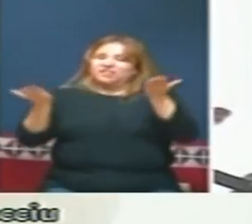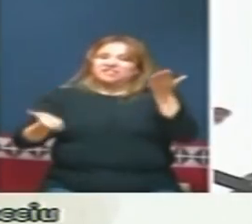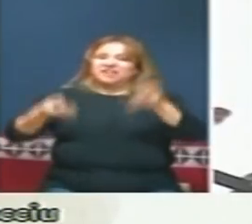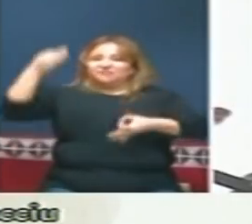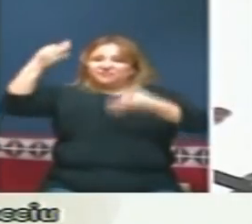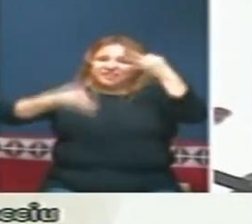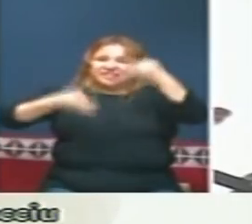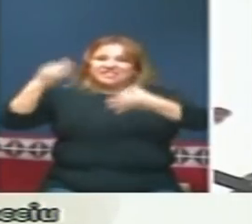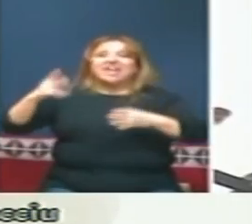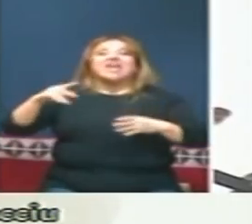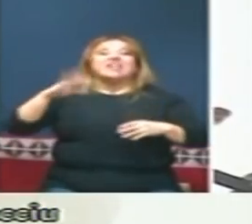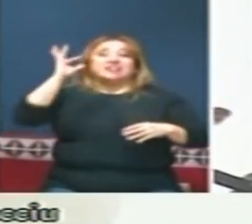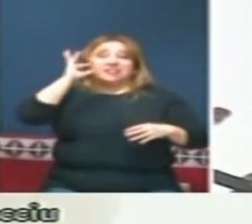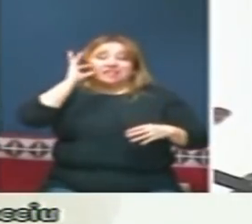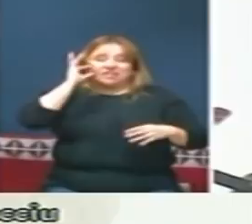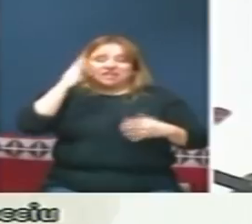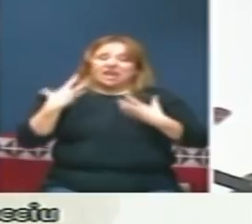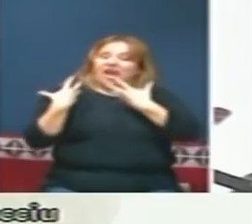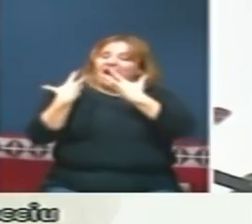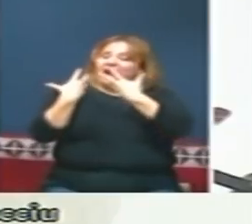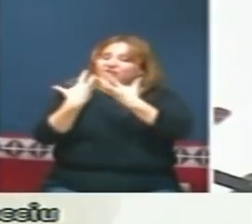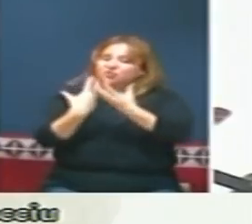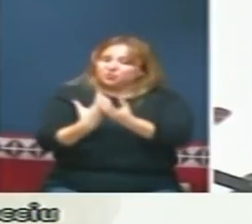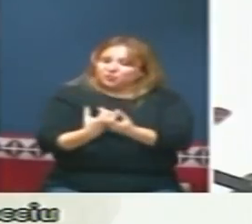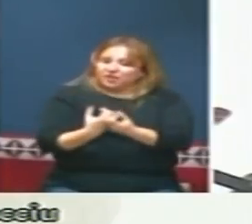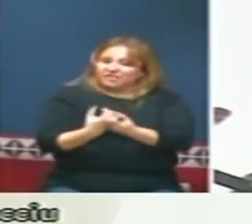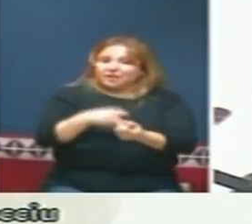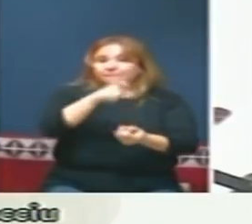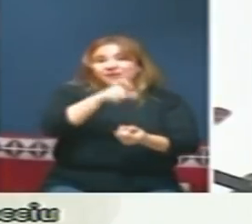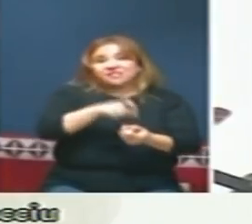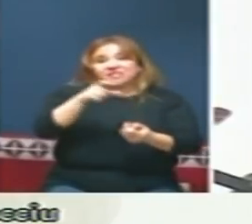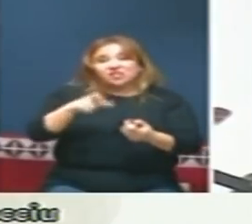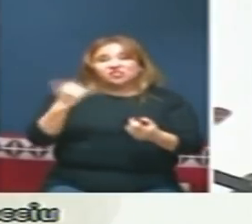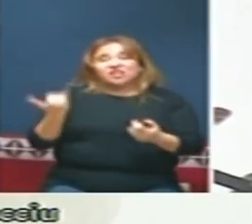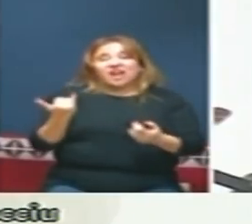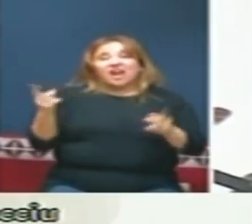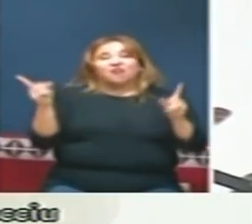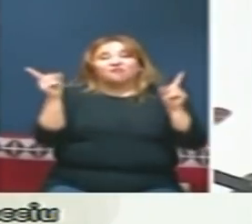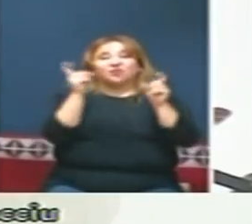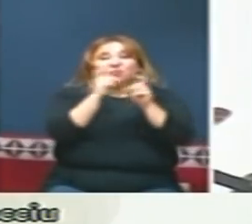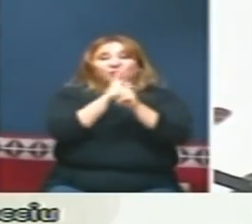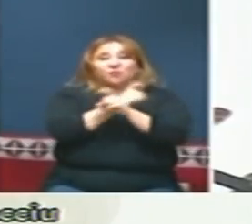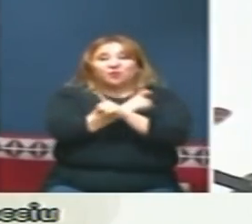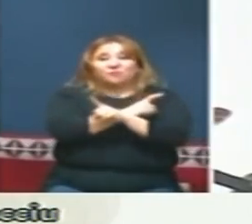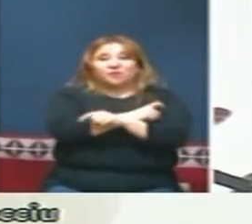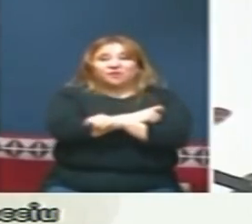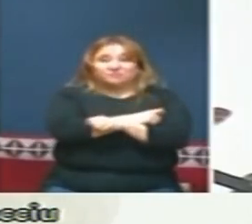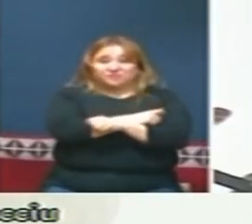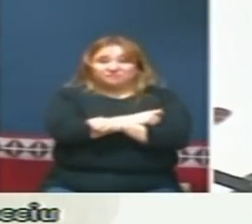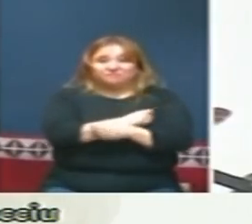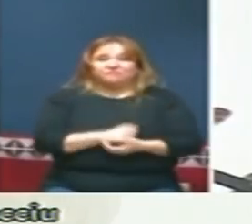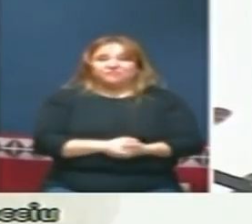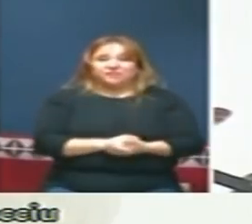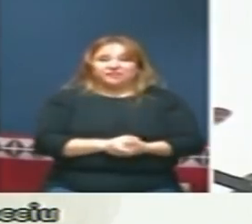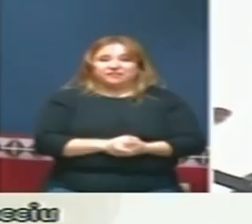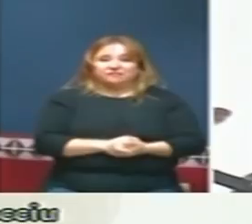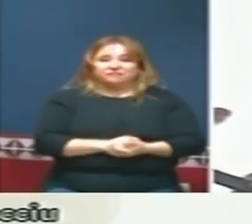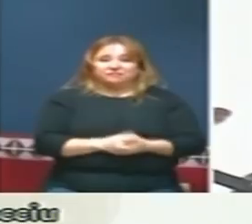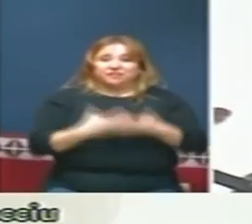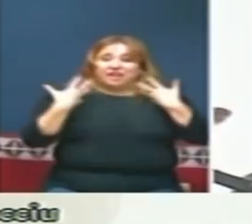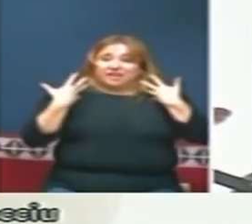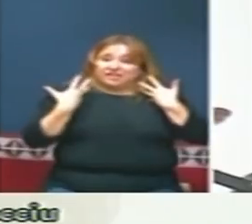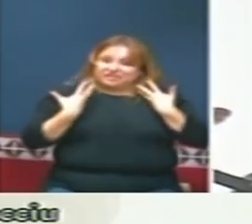ser testigos de solidaridad a pesar de las incomprensiones, las pruebas y los